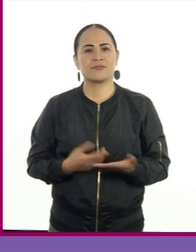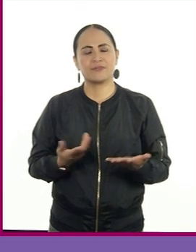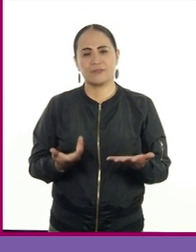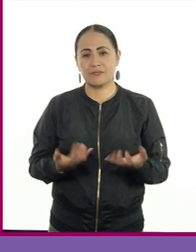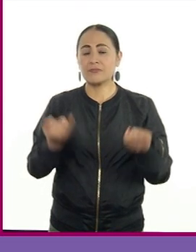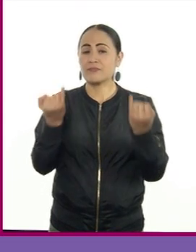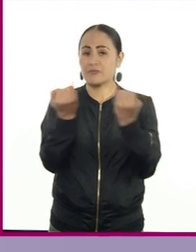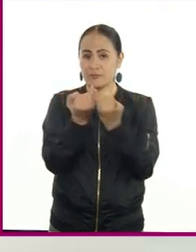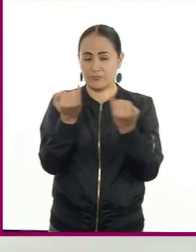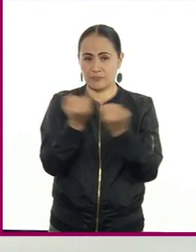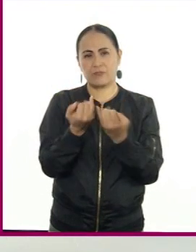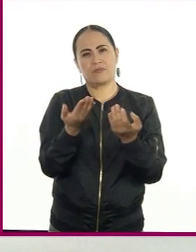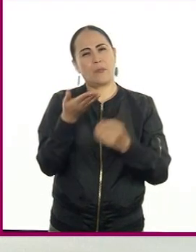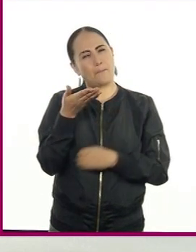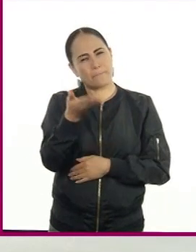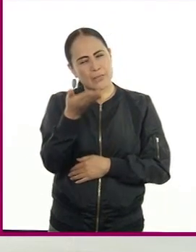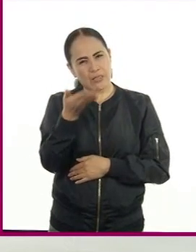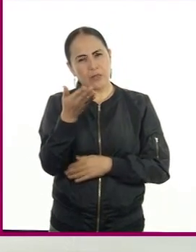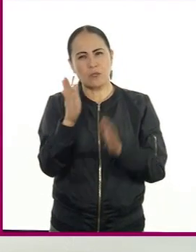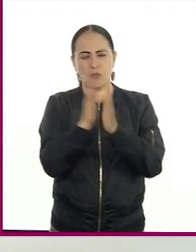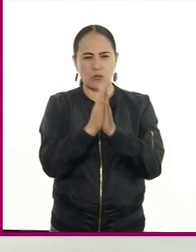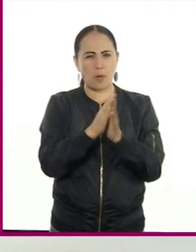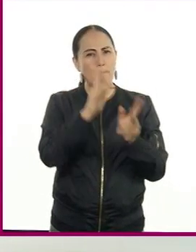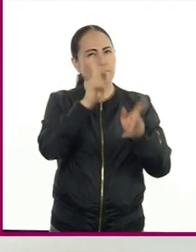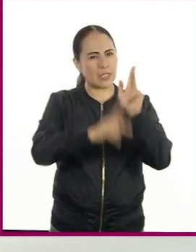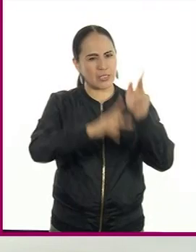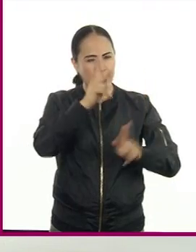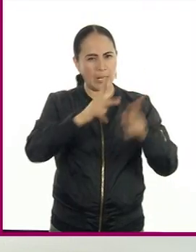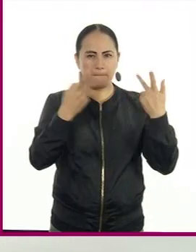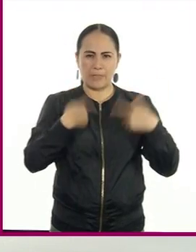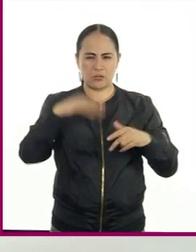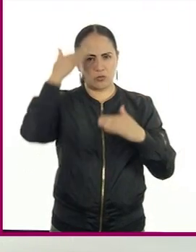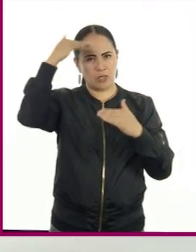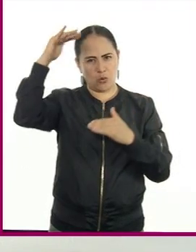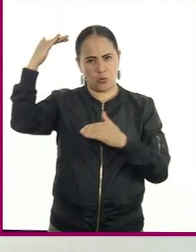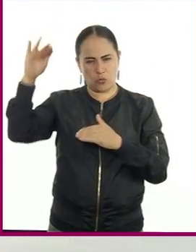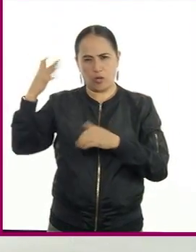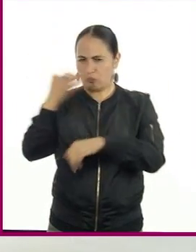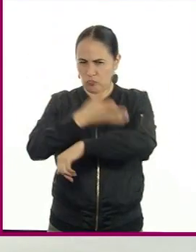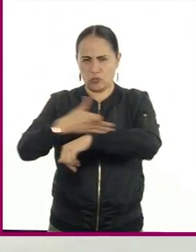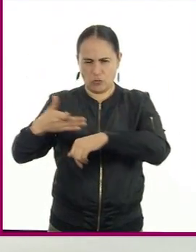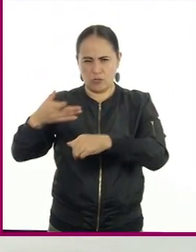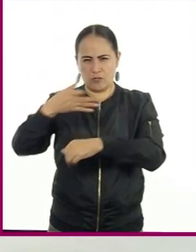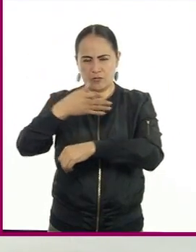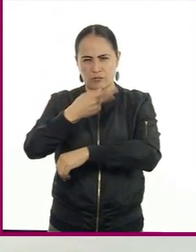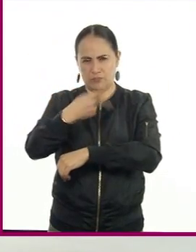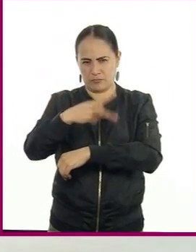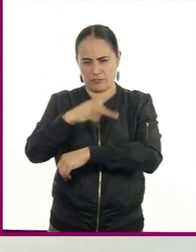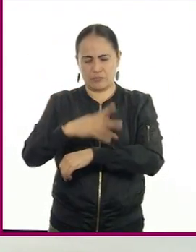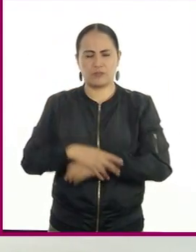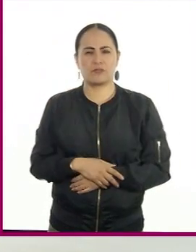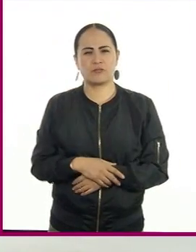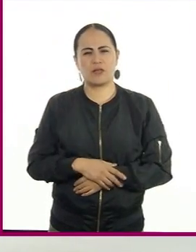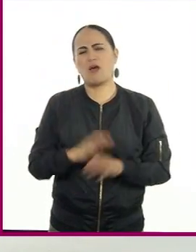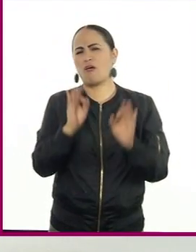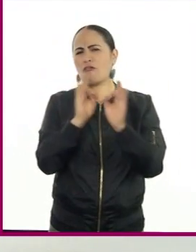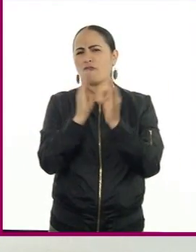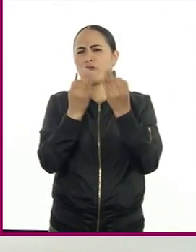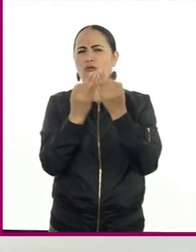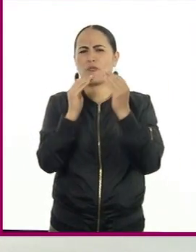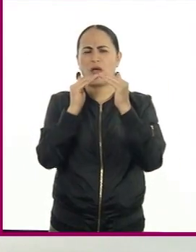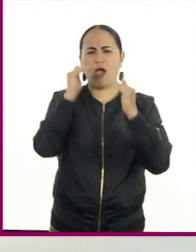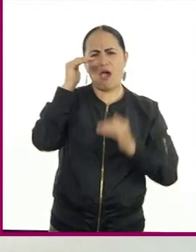Además, les pediríamos que platiquen con una persona adulta de su familia sobre las formas de